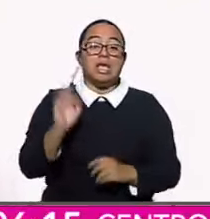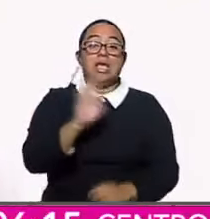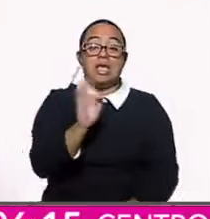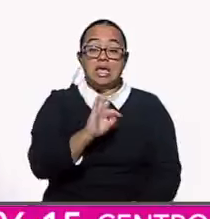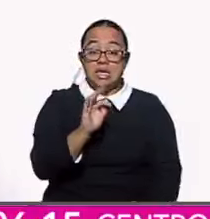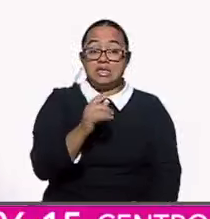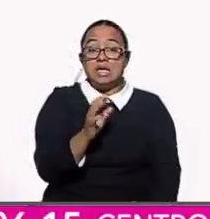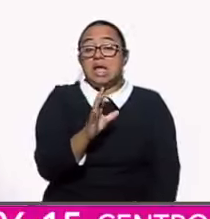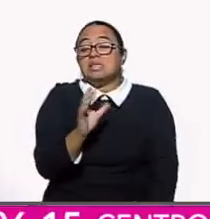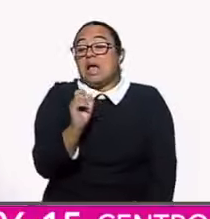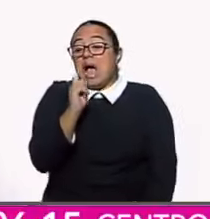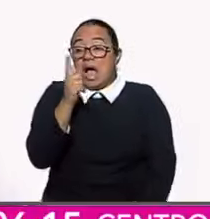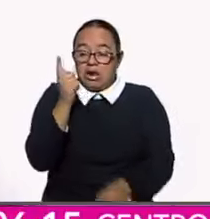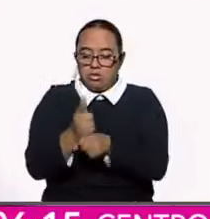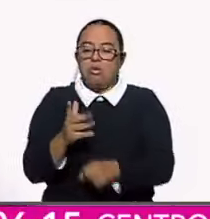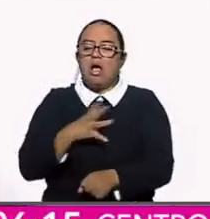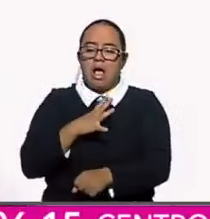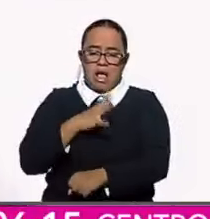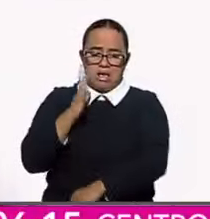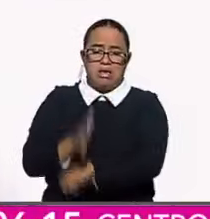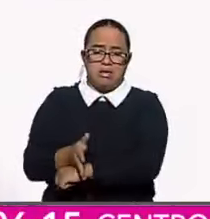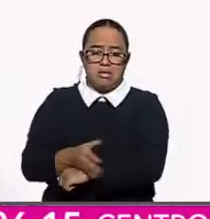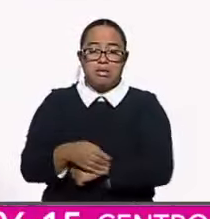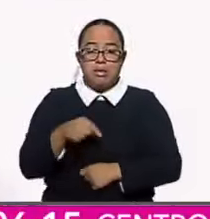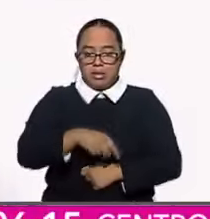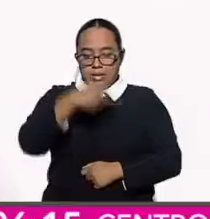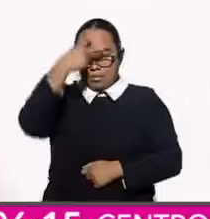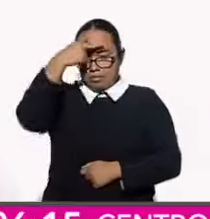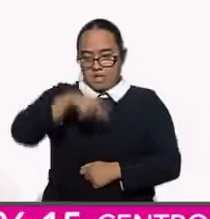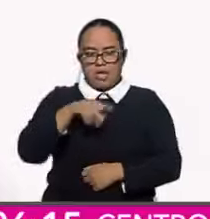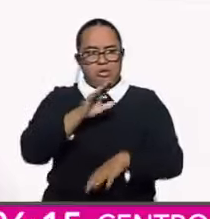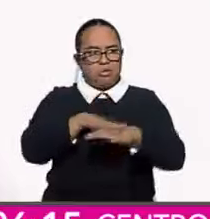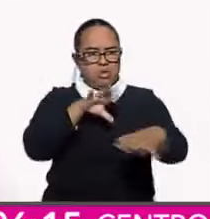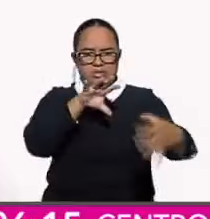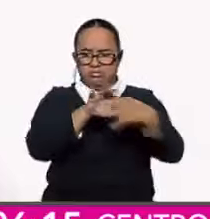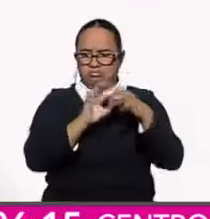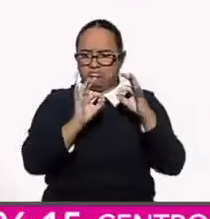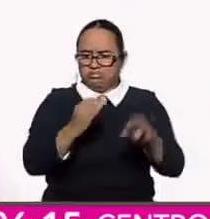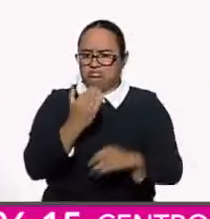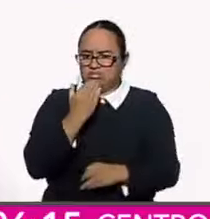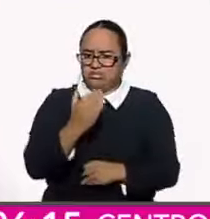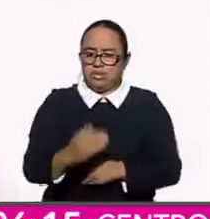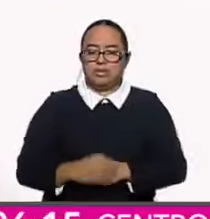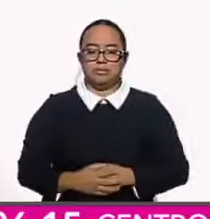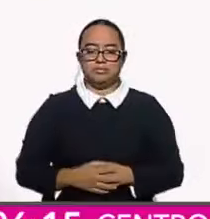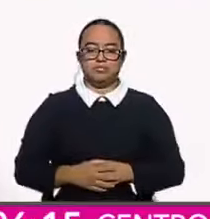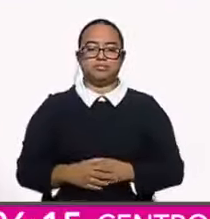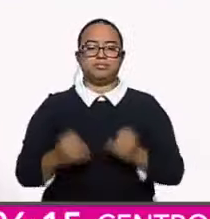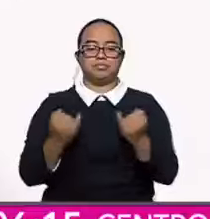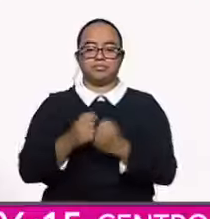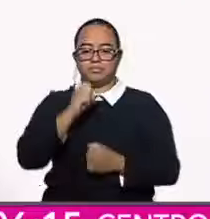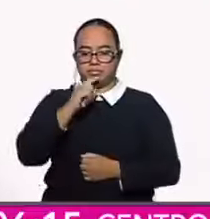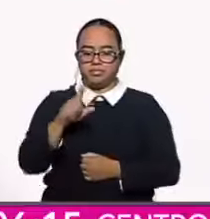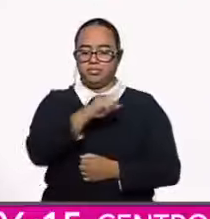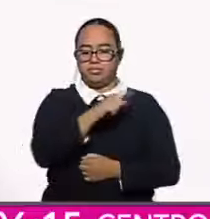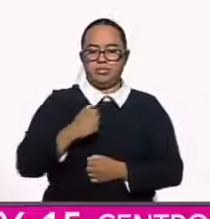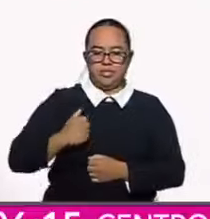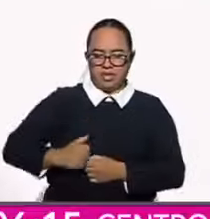sancionó. México es el aliado más leal que han tenido. Sobre las acusaciones de los ministros de Ontario y Alberta,